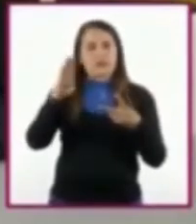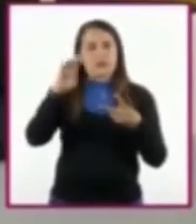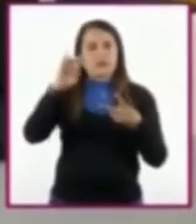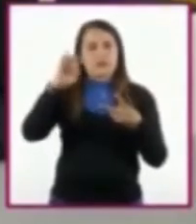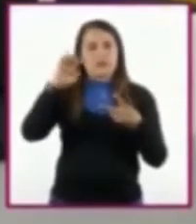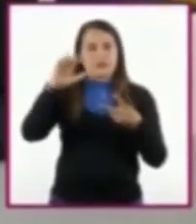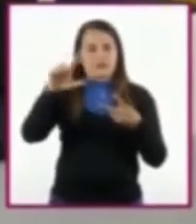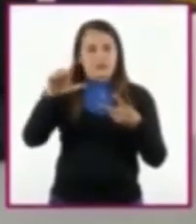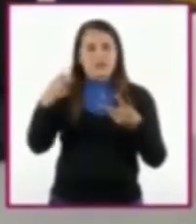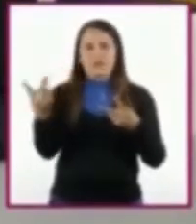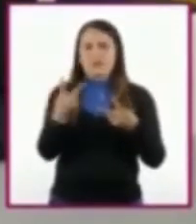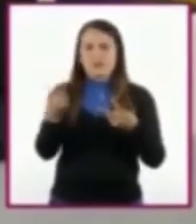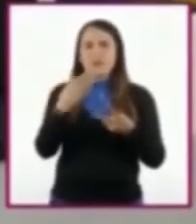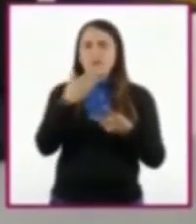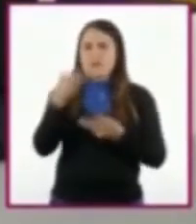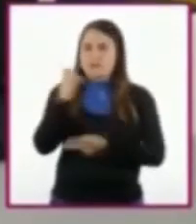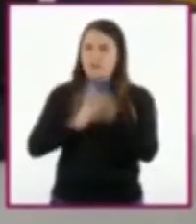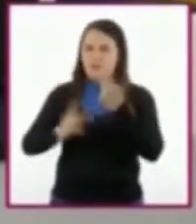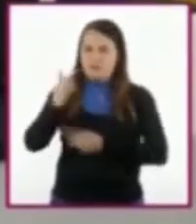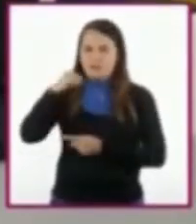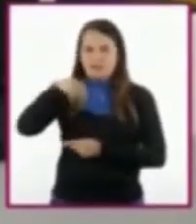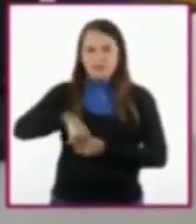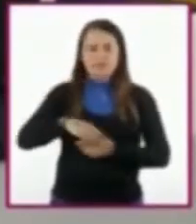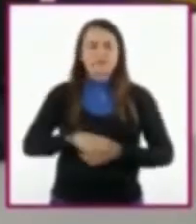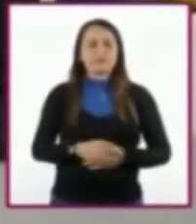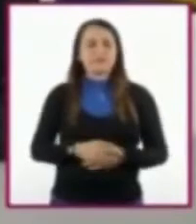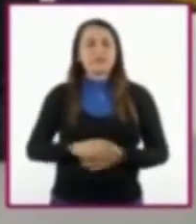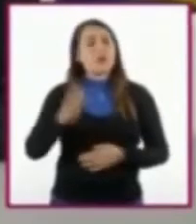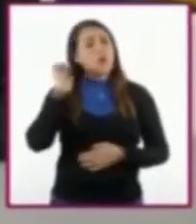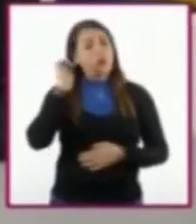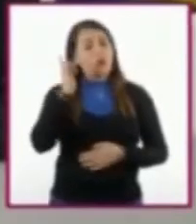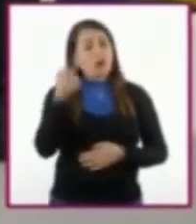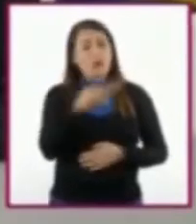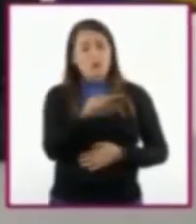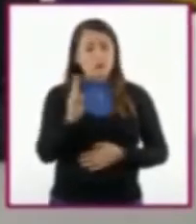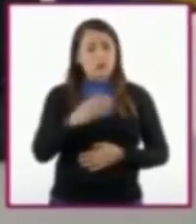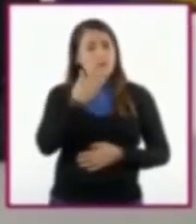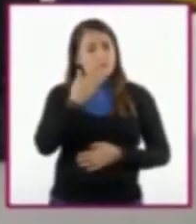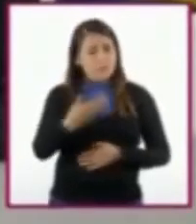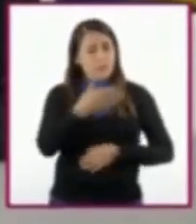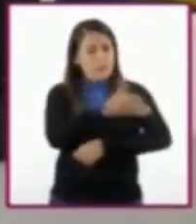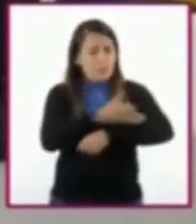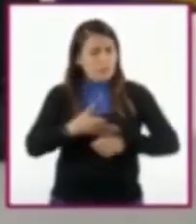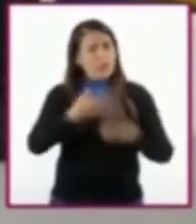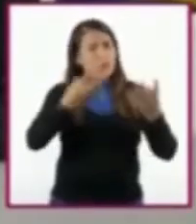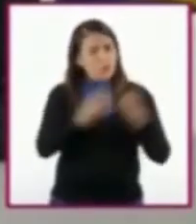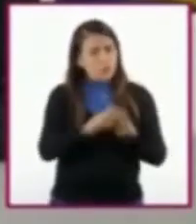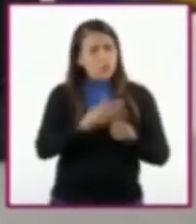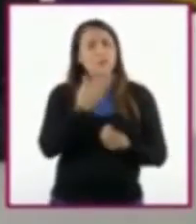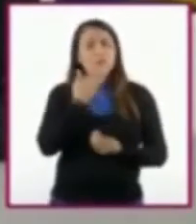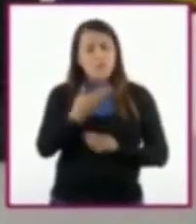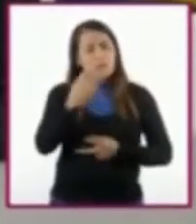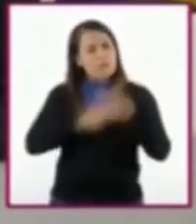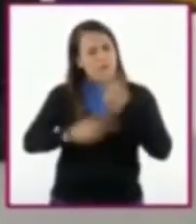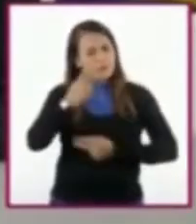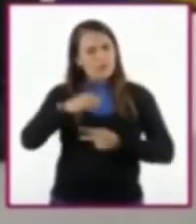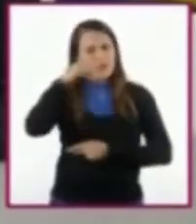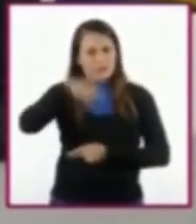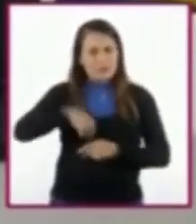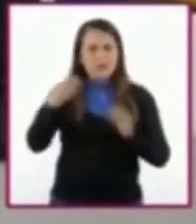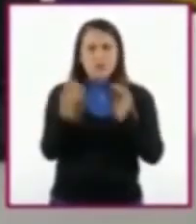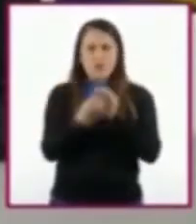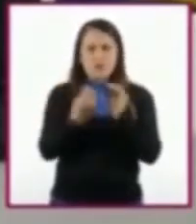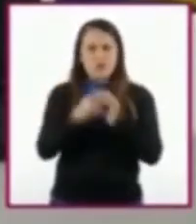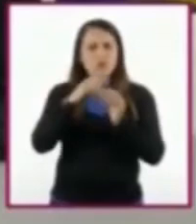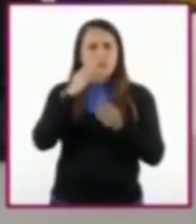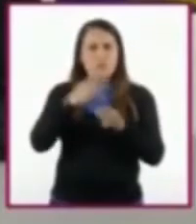Navarrete. Bienvenidos, maestros. Muchas gracias. Esperando se encuentren bien en compañía de su familia, les damos la más cordial bienvenida a una sesión